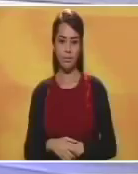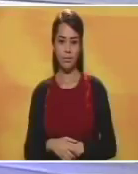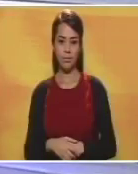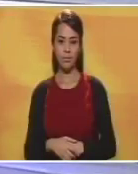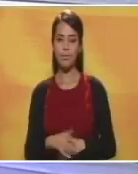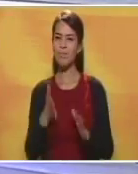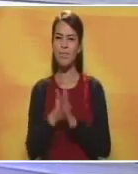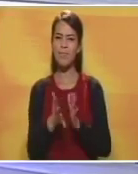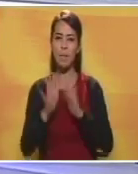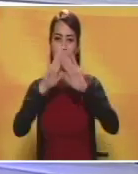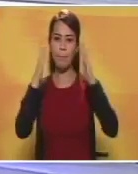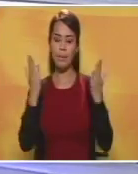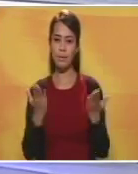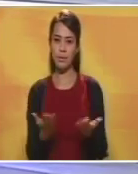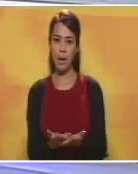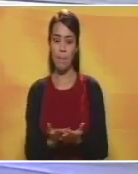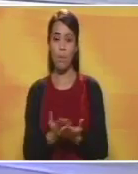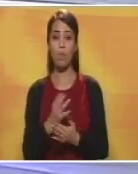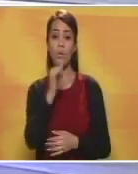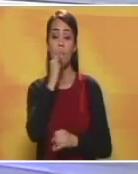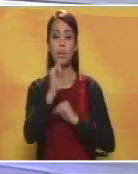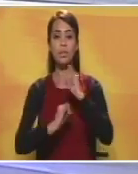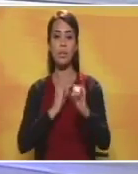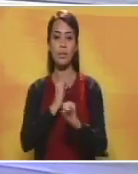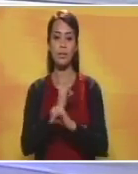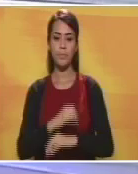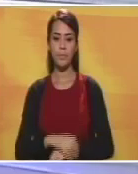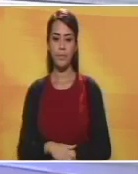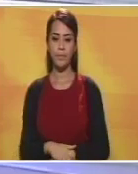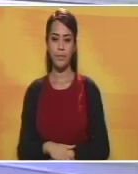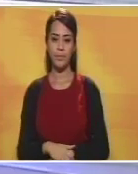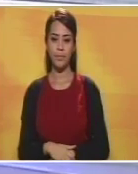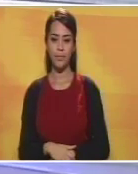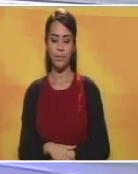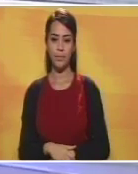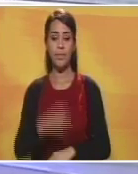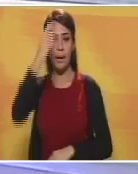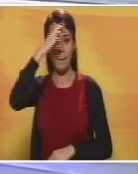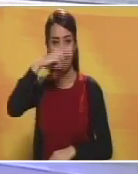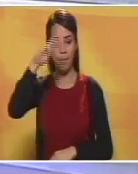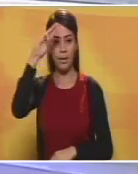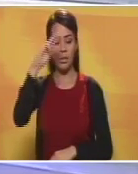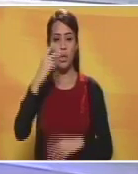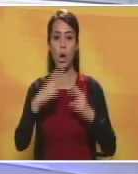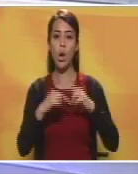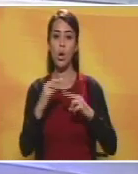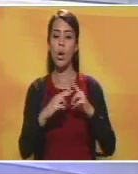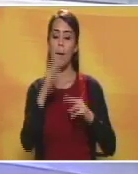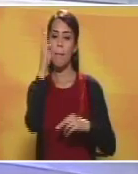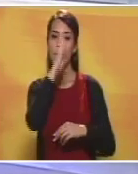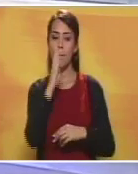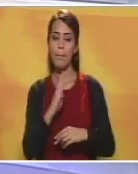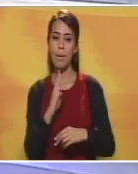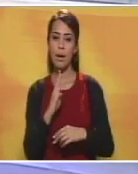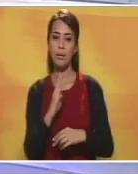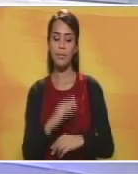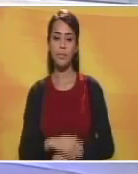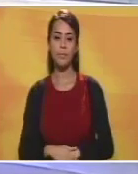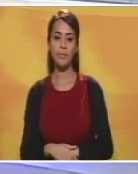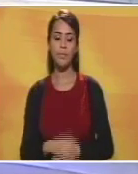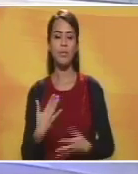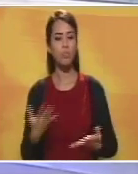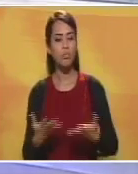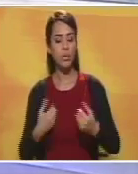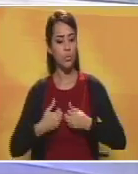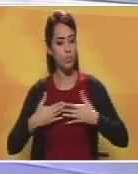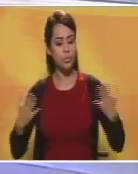Iniciamos el recorrido por las notas internacionales en lo que pasa en el mundo. En México, la constructora Odebrecht ratificó su disposición